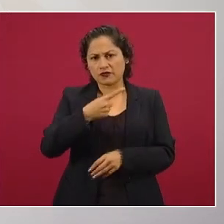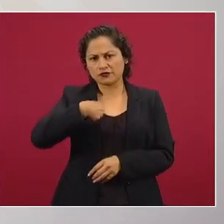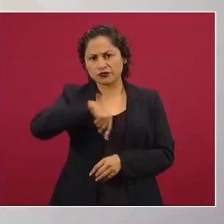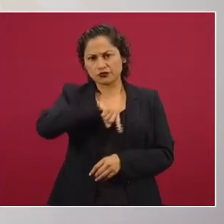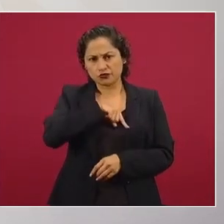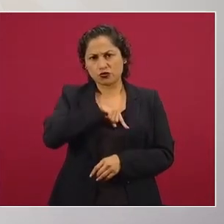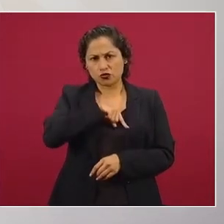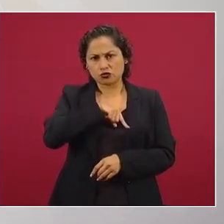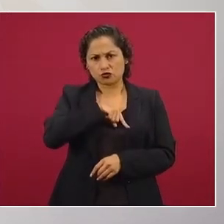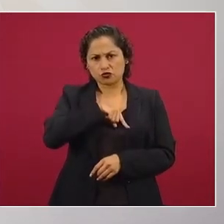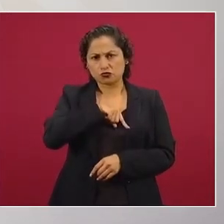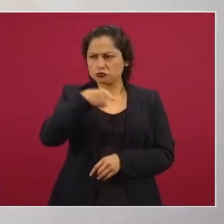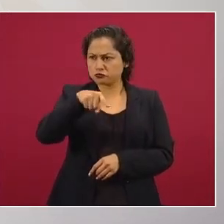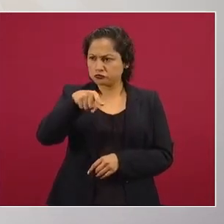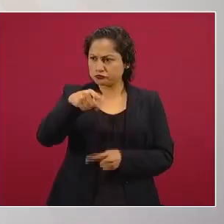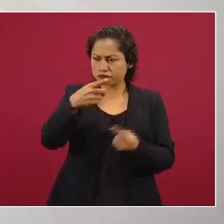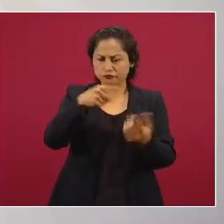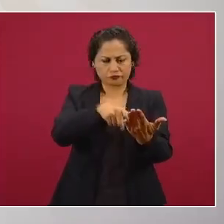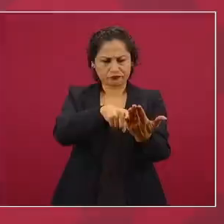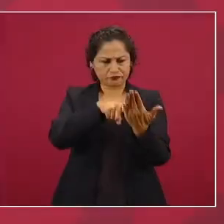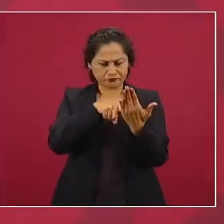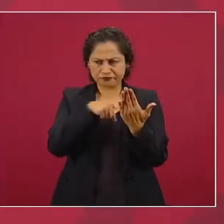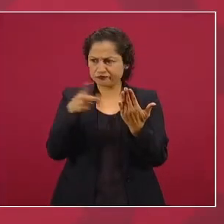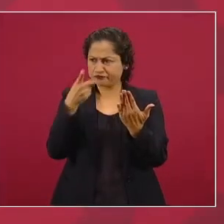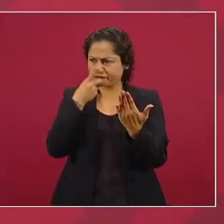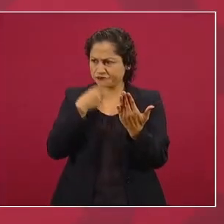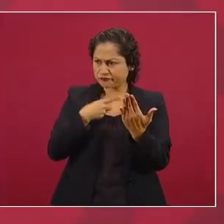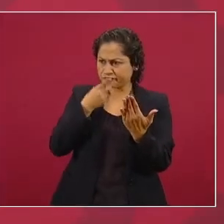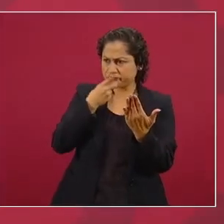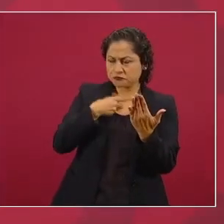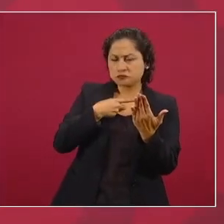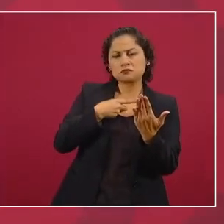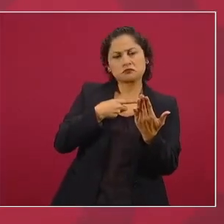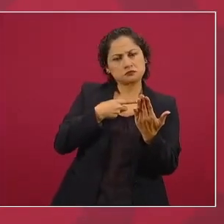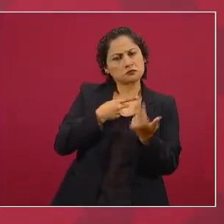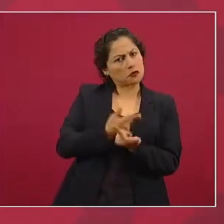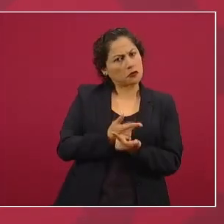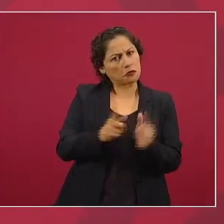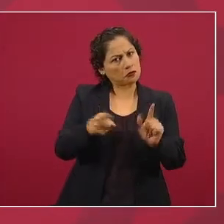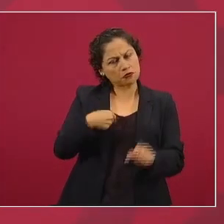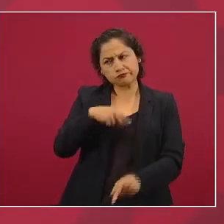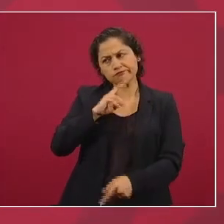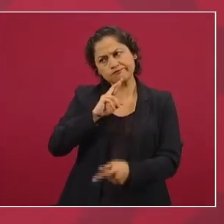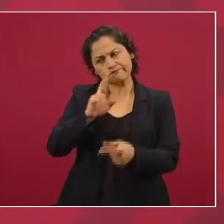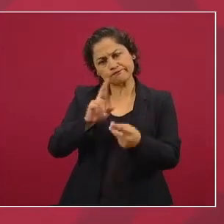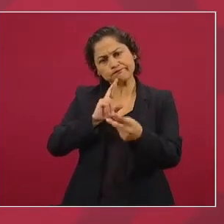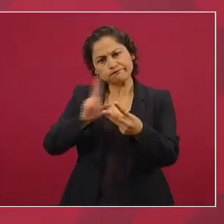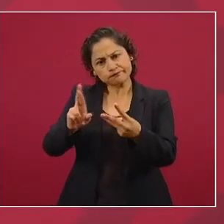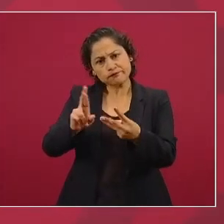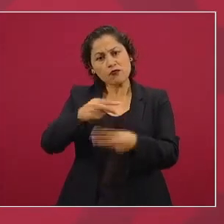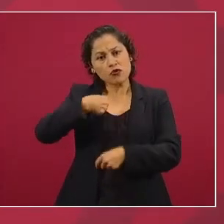nuestro derecho de réplica, tenemos que informarle a la gente, tenemos que